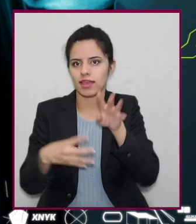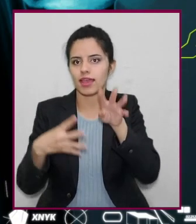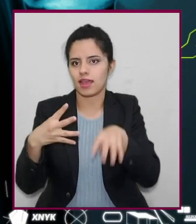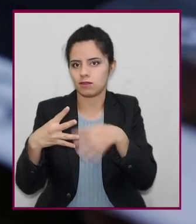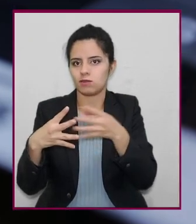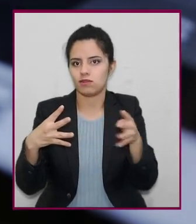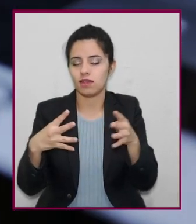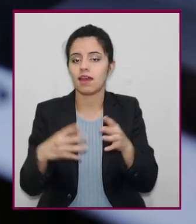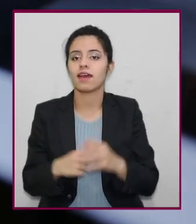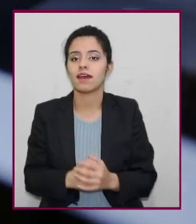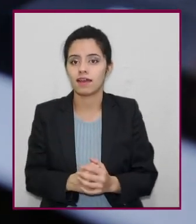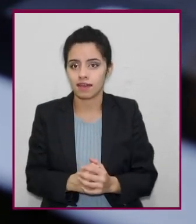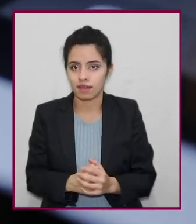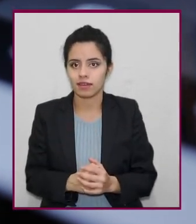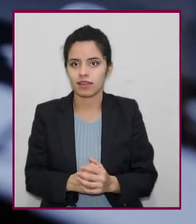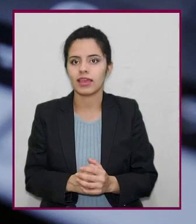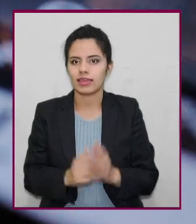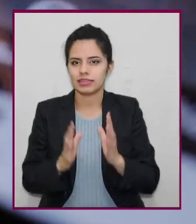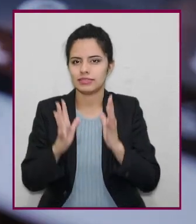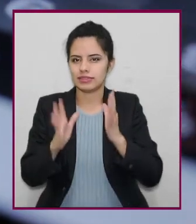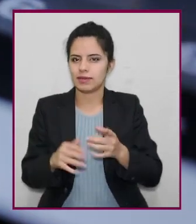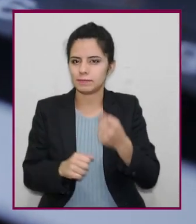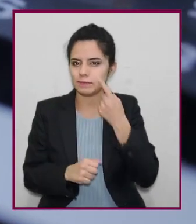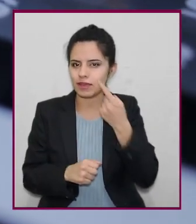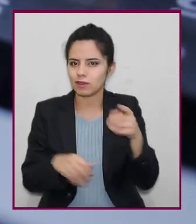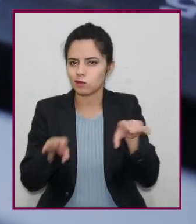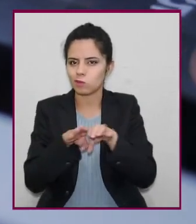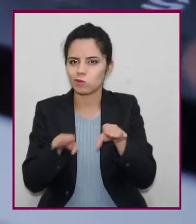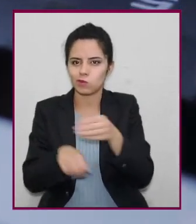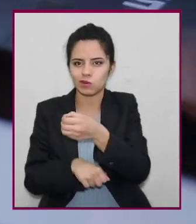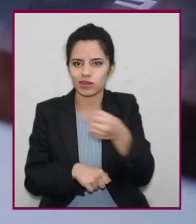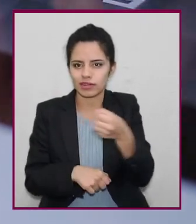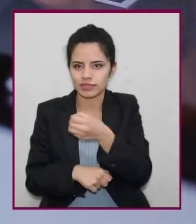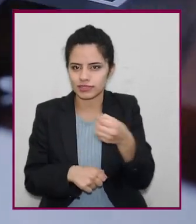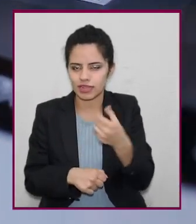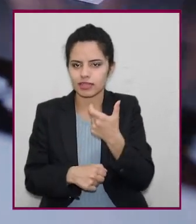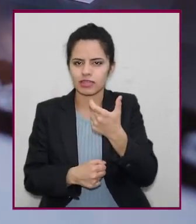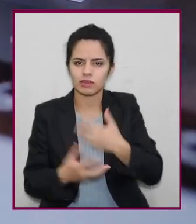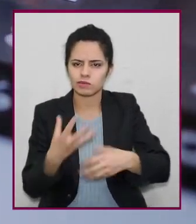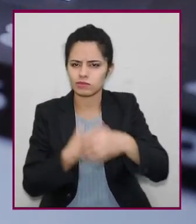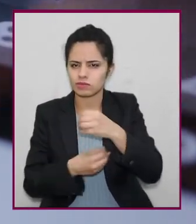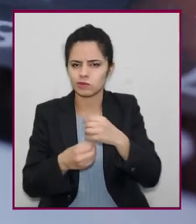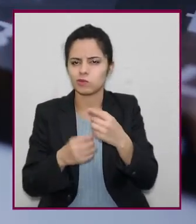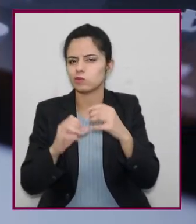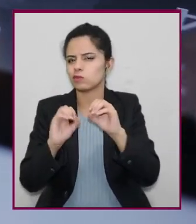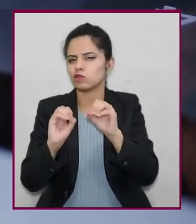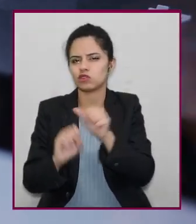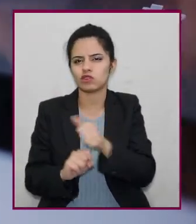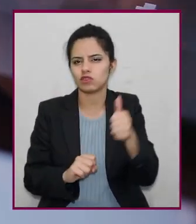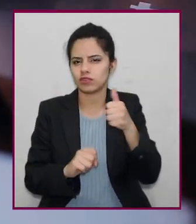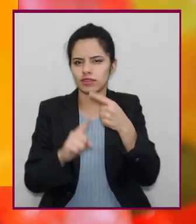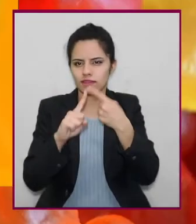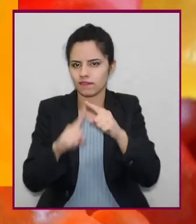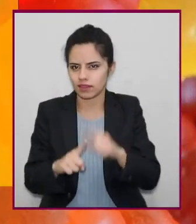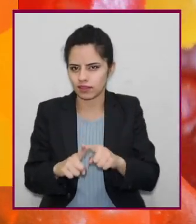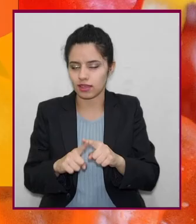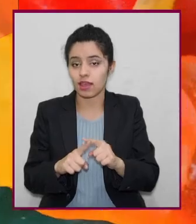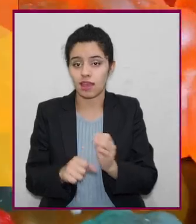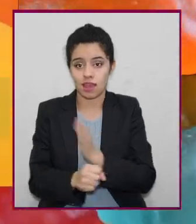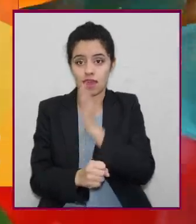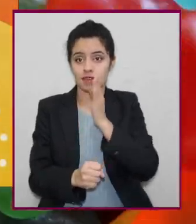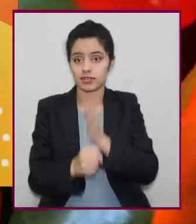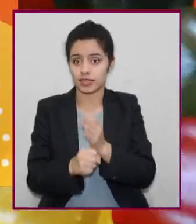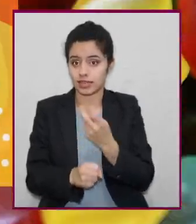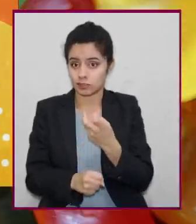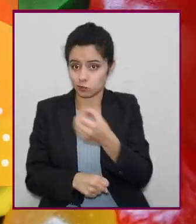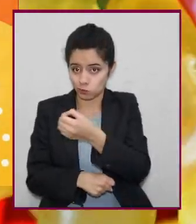hojas de cálculo. Ah, y ya nos dimos una idea de cómo poder organizar los datos financieros o de cualquier otro tipo. A este